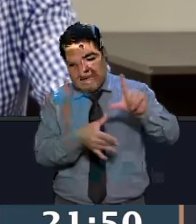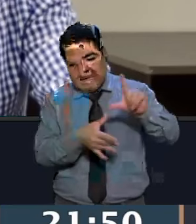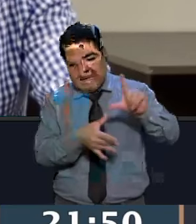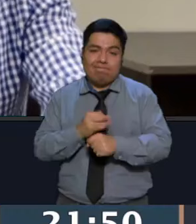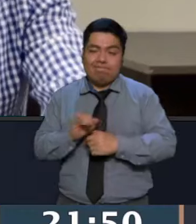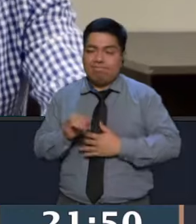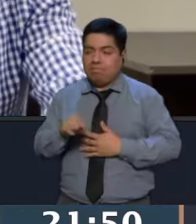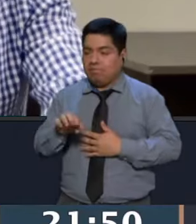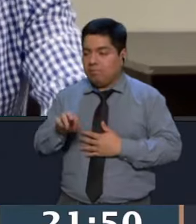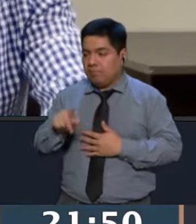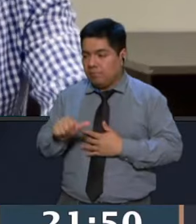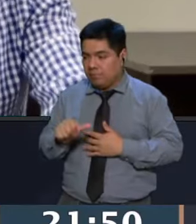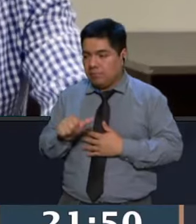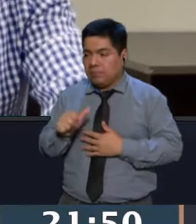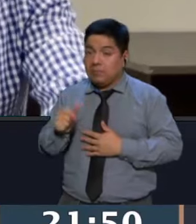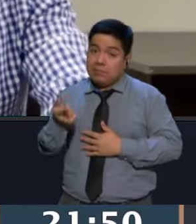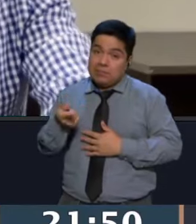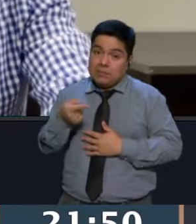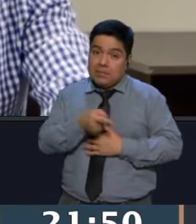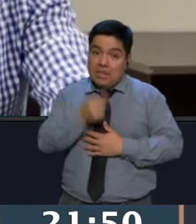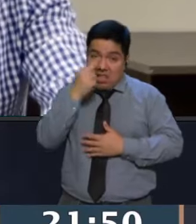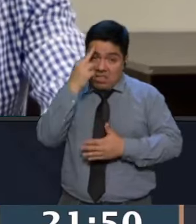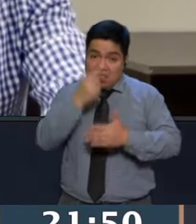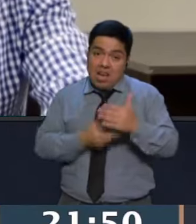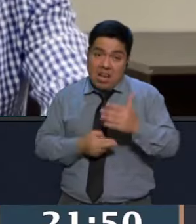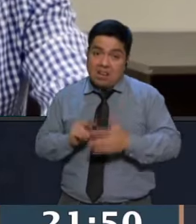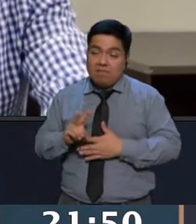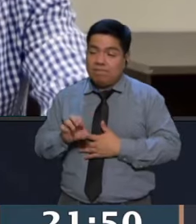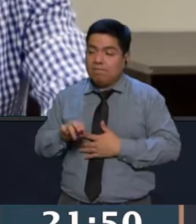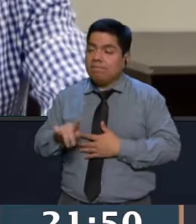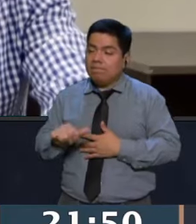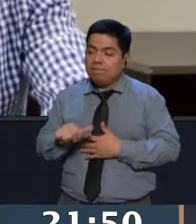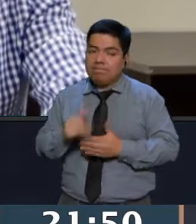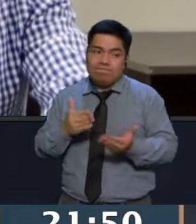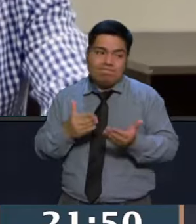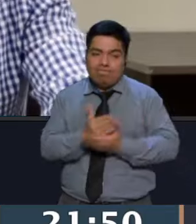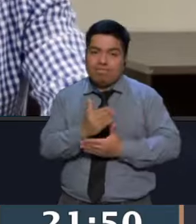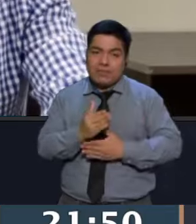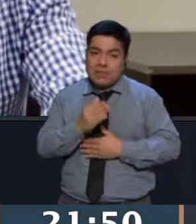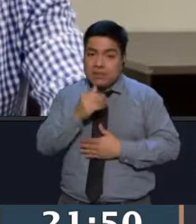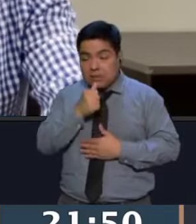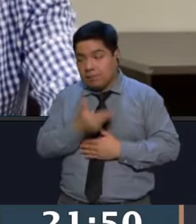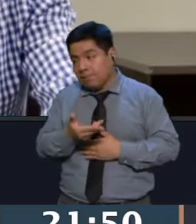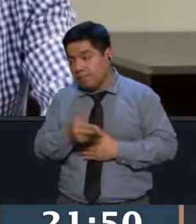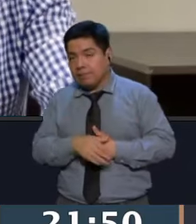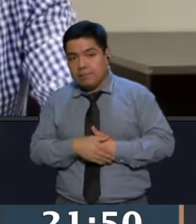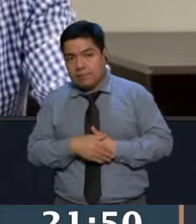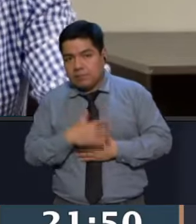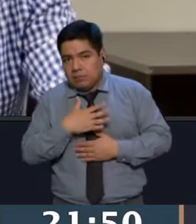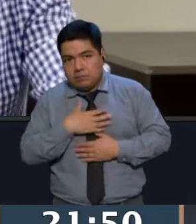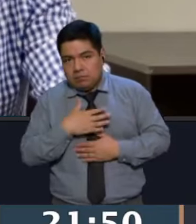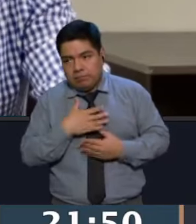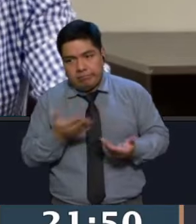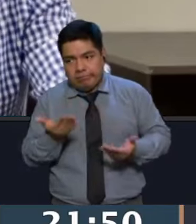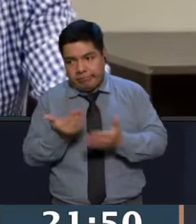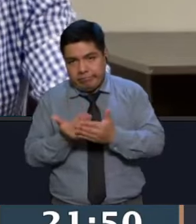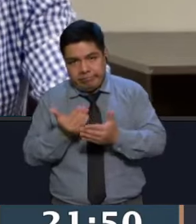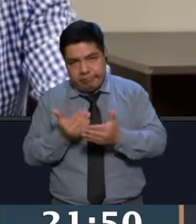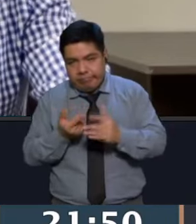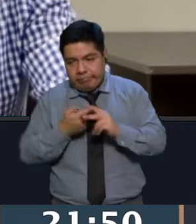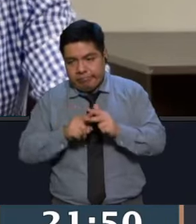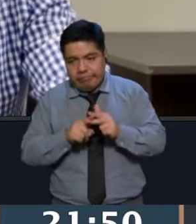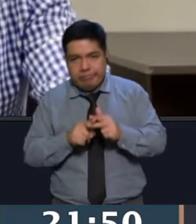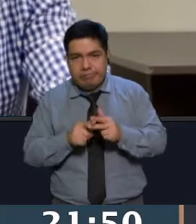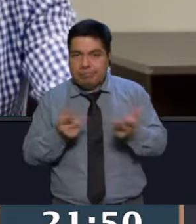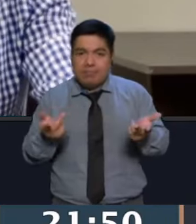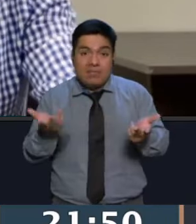utilizan infodemia para justificar una violación clara al Tratado de Viena en materia de asilo político, algo que yo